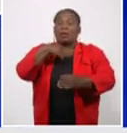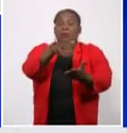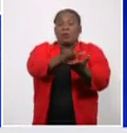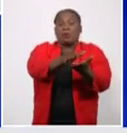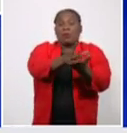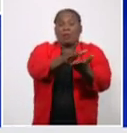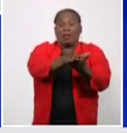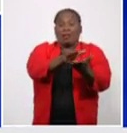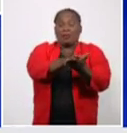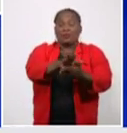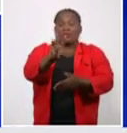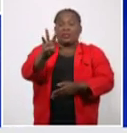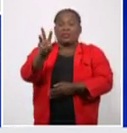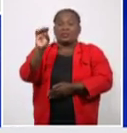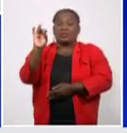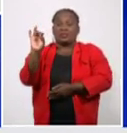37